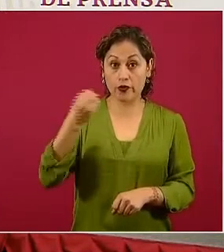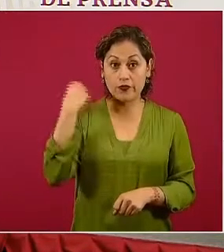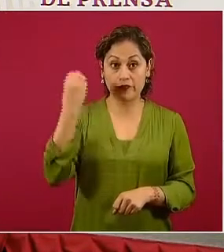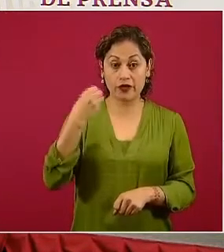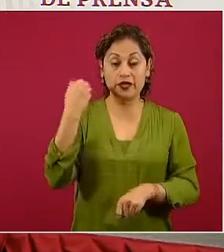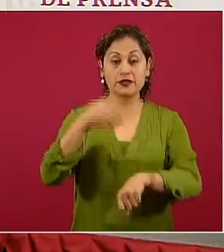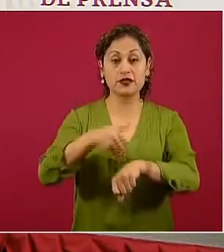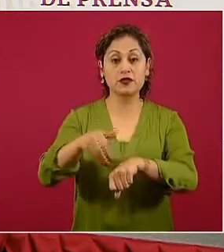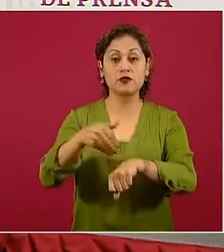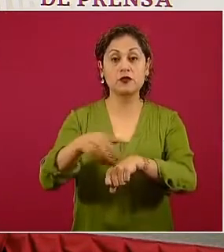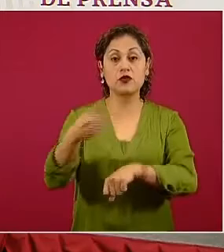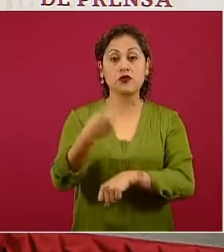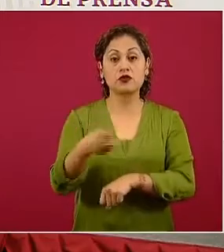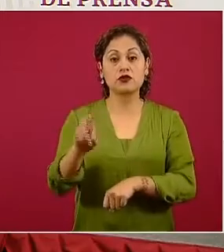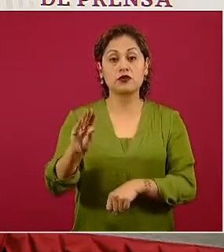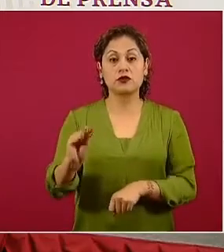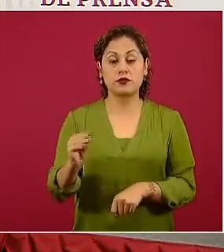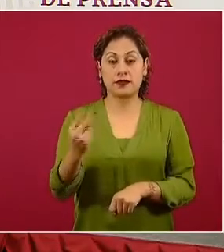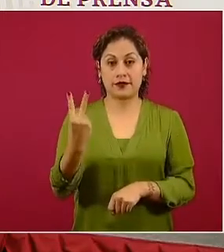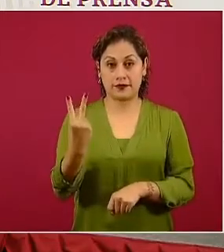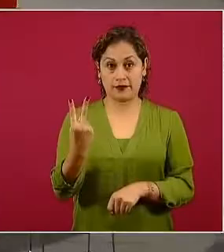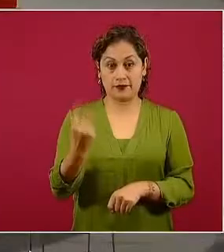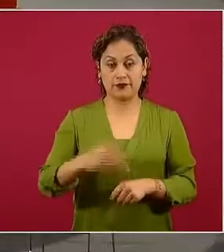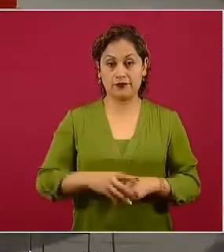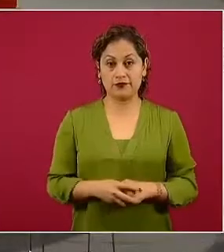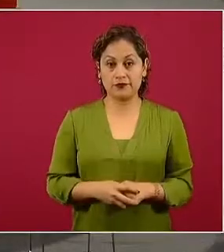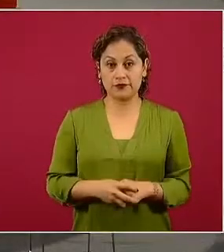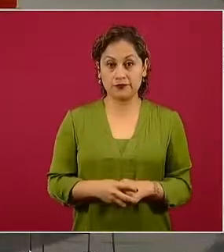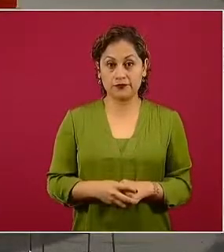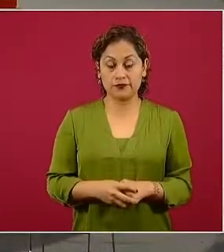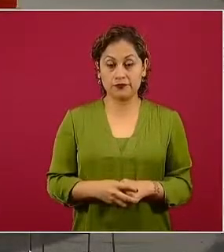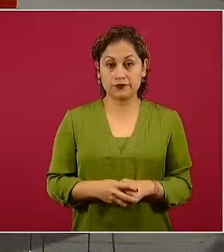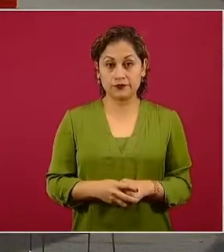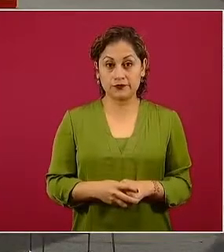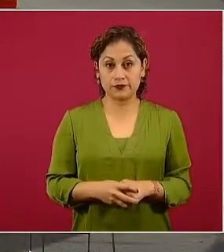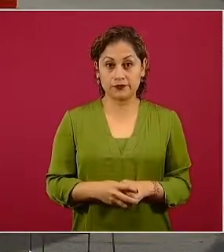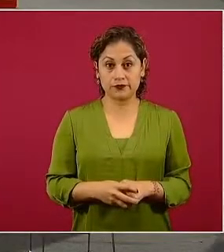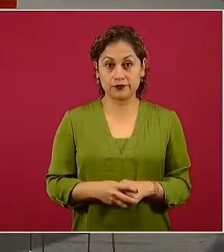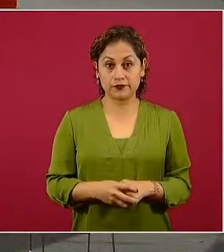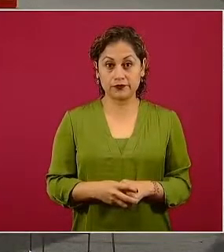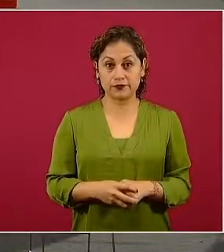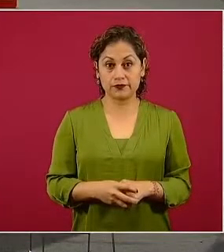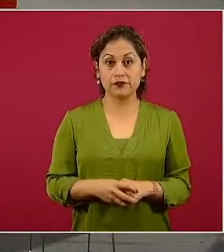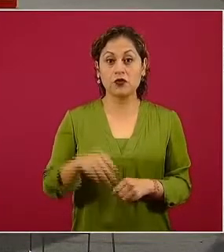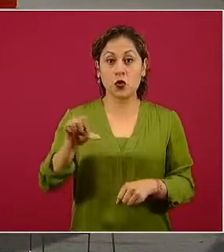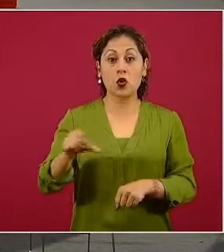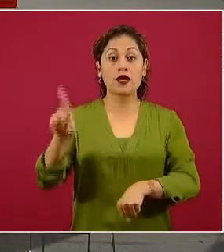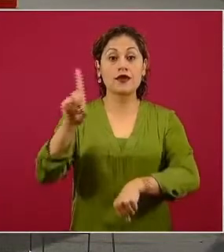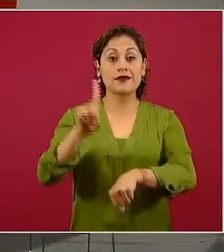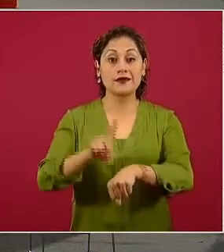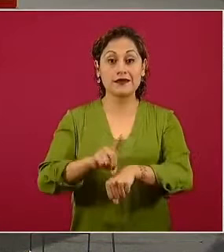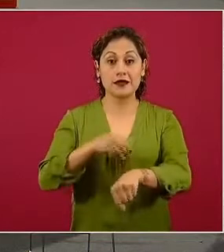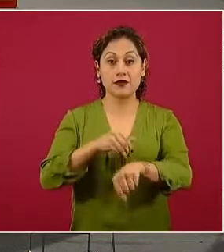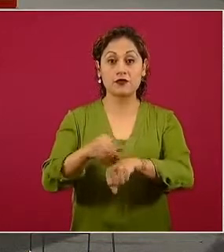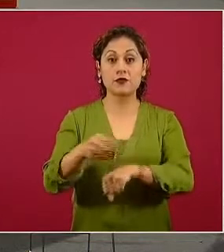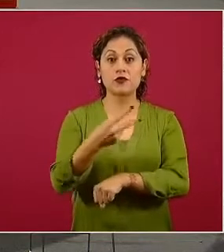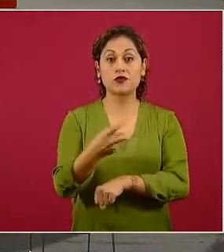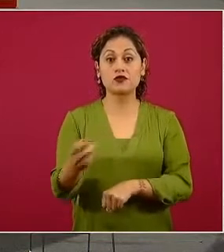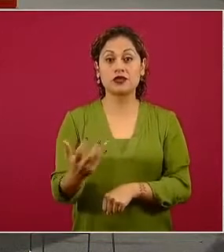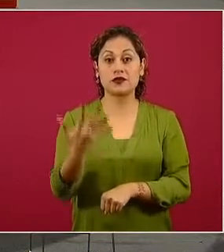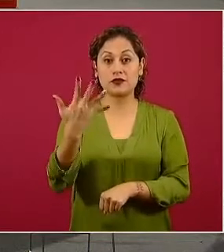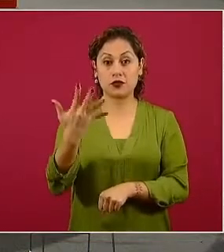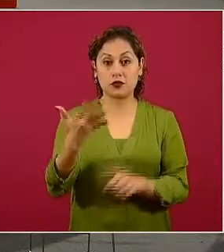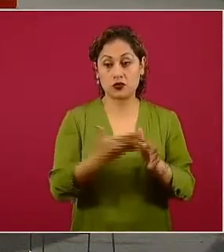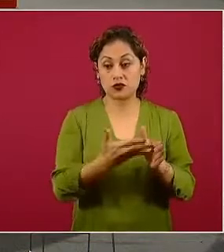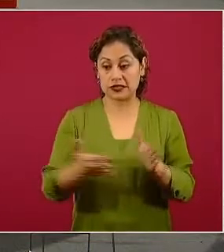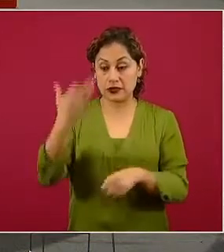vespertina, la número ya 292, en este también día ya número 205 de la